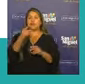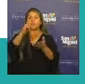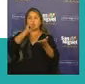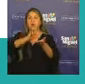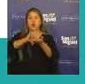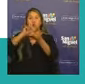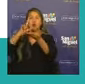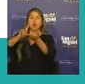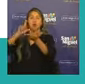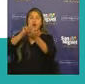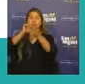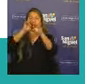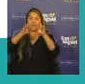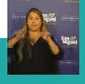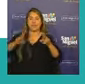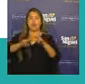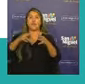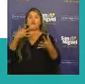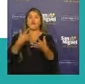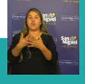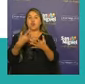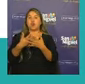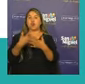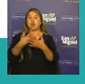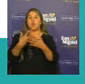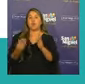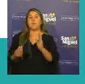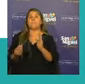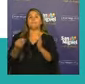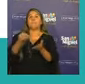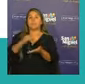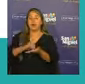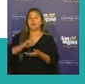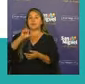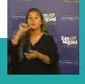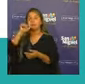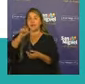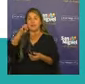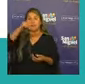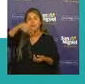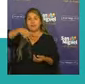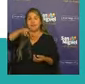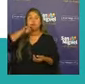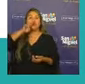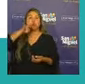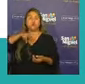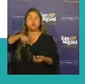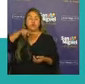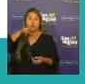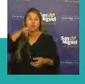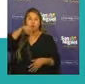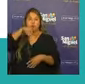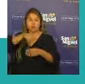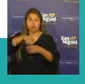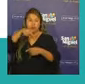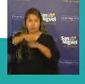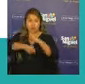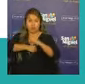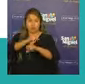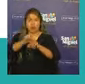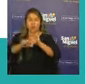reciclaje de vidrio, le aumentamos 6 con MSUR también este año dentro de lo que es la ley